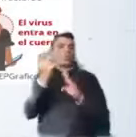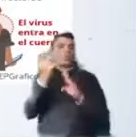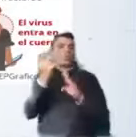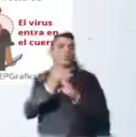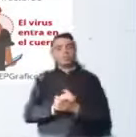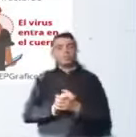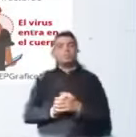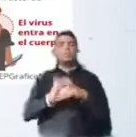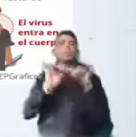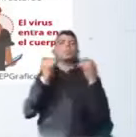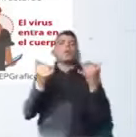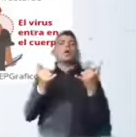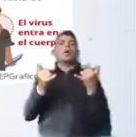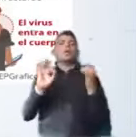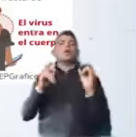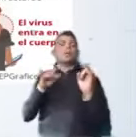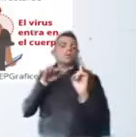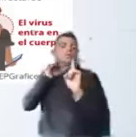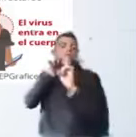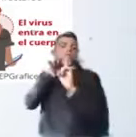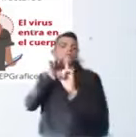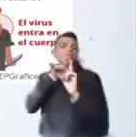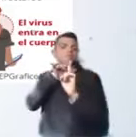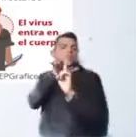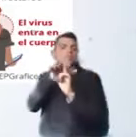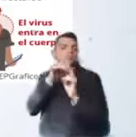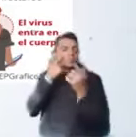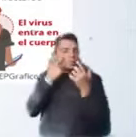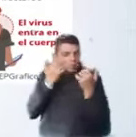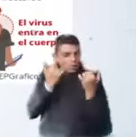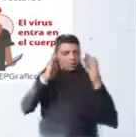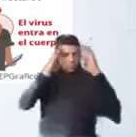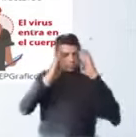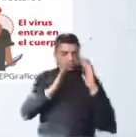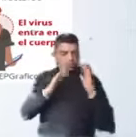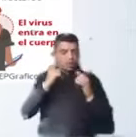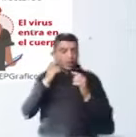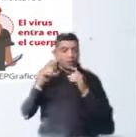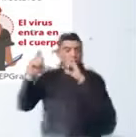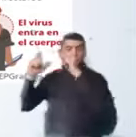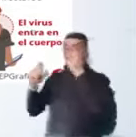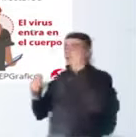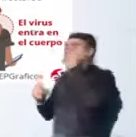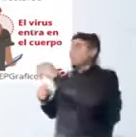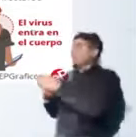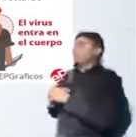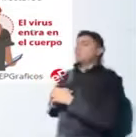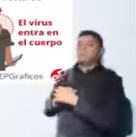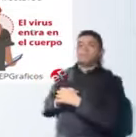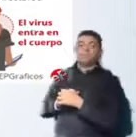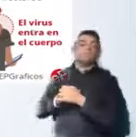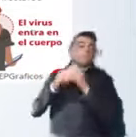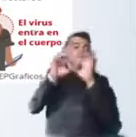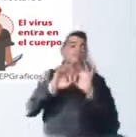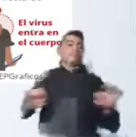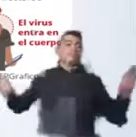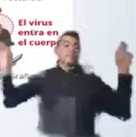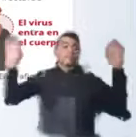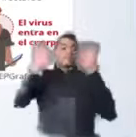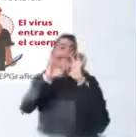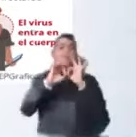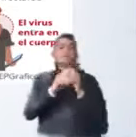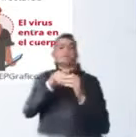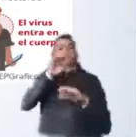Me gustaría que estuvieran muy atentos a esta lámina, ojalá le puedan tomar foto porque es una lámina muy explicativa y es muy